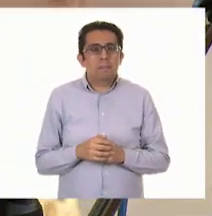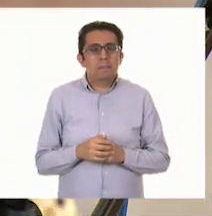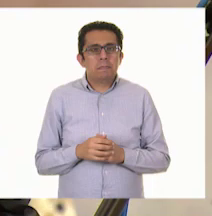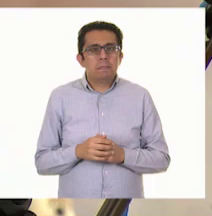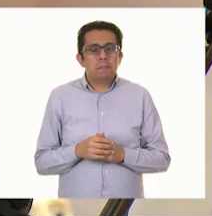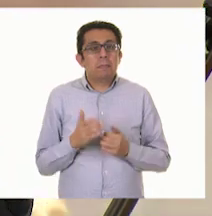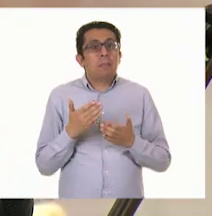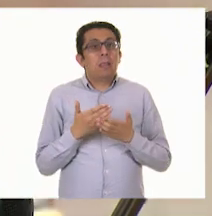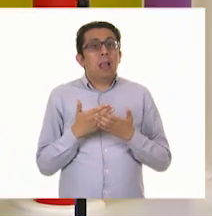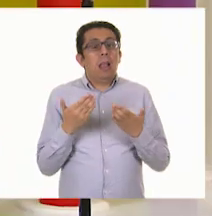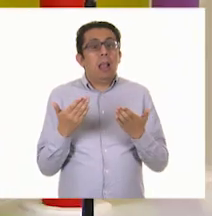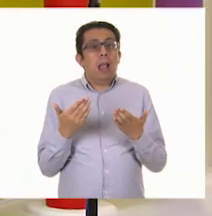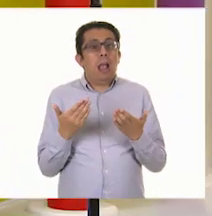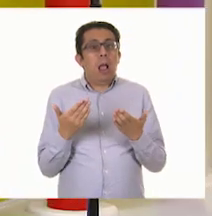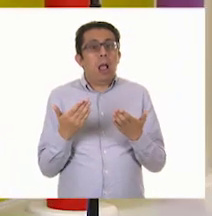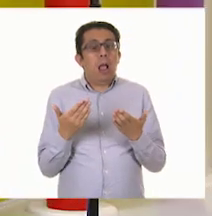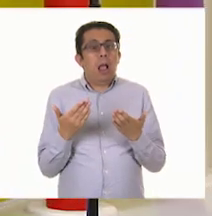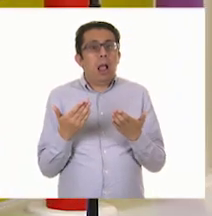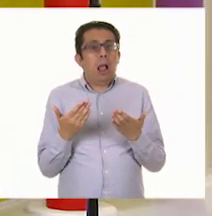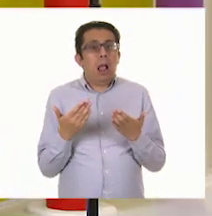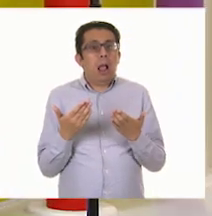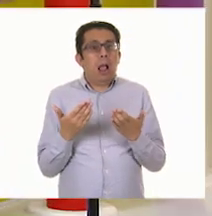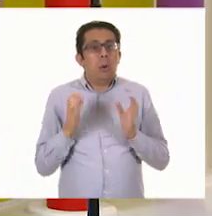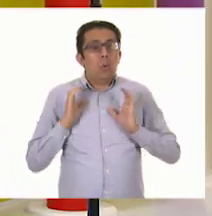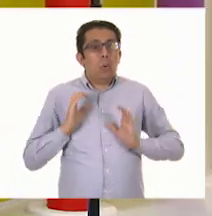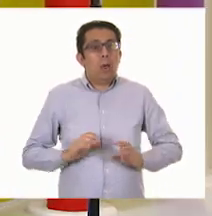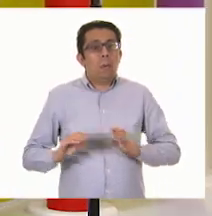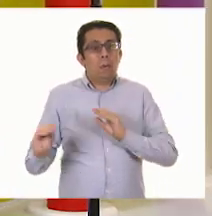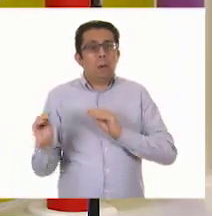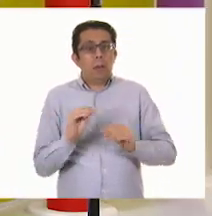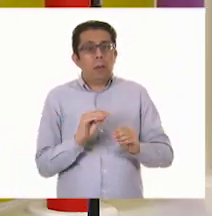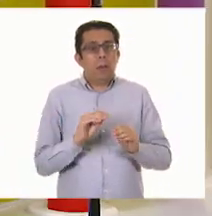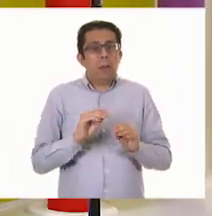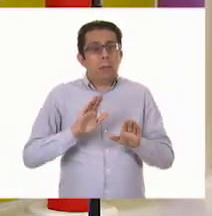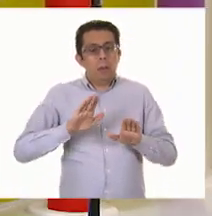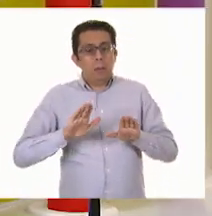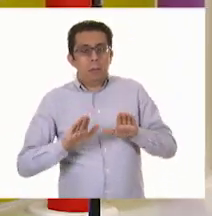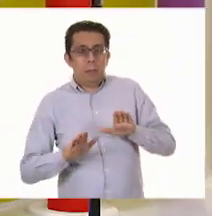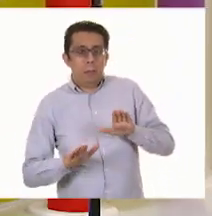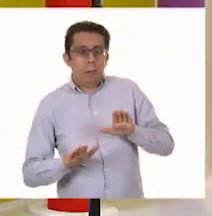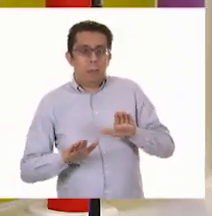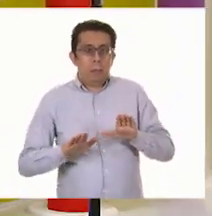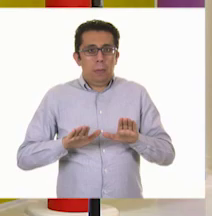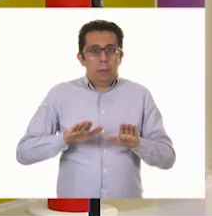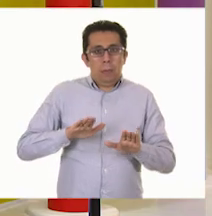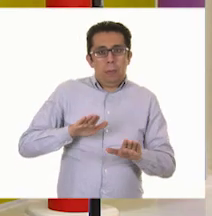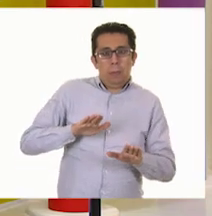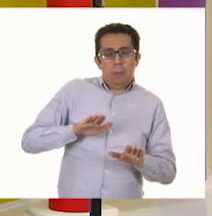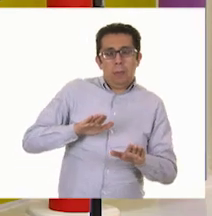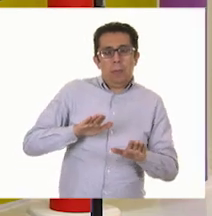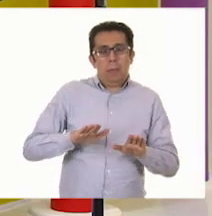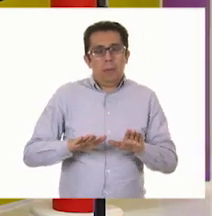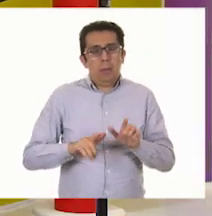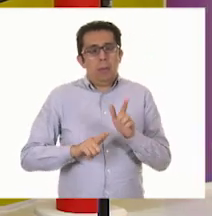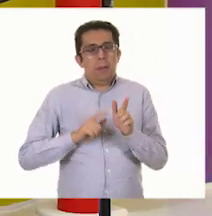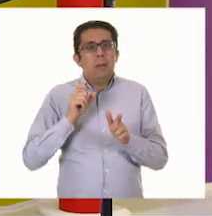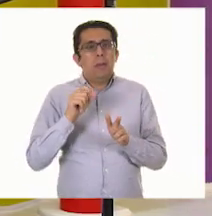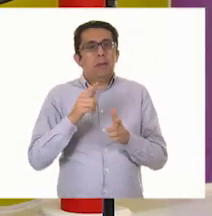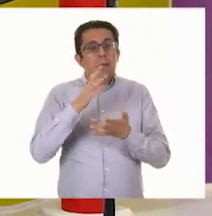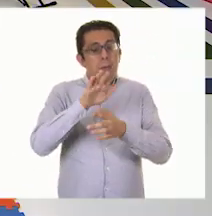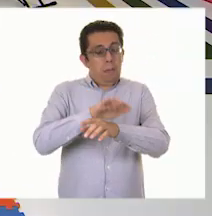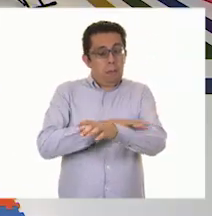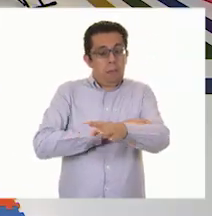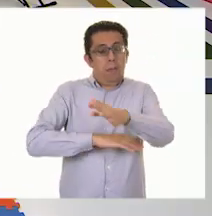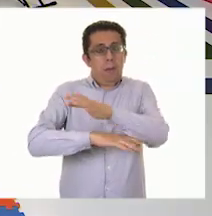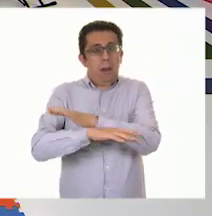vamos a balancearnos de un pie al otro y no olviden, muy importante, balancear los brazos